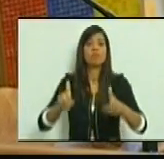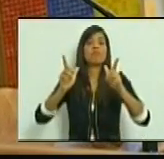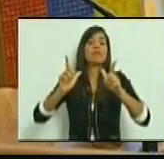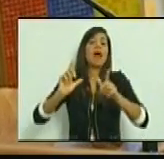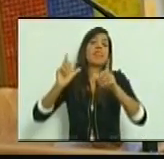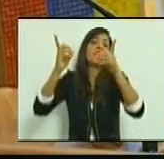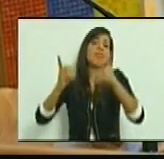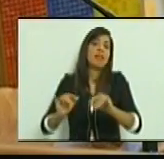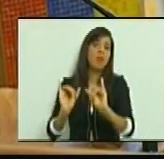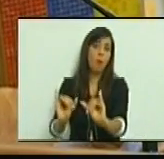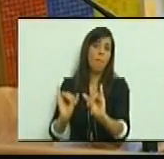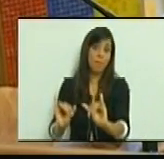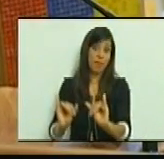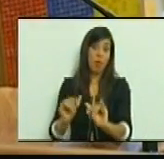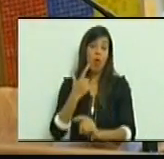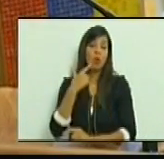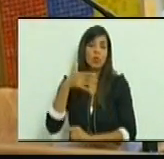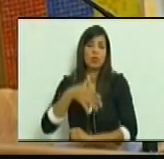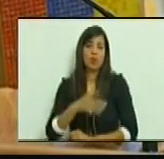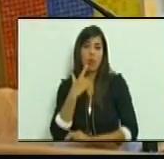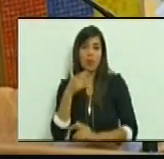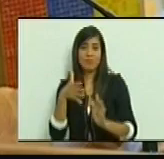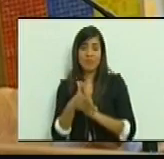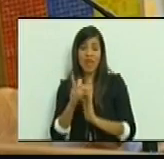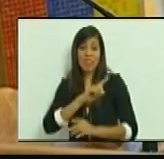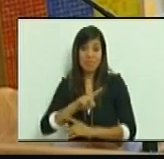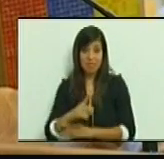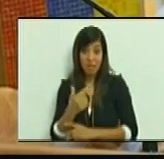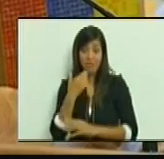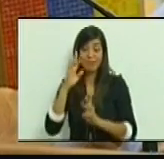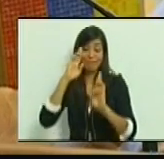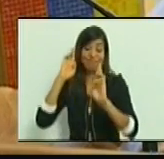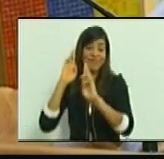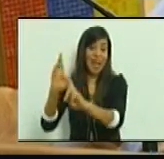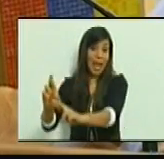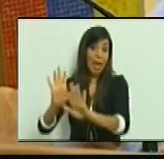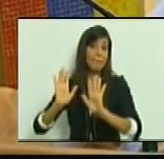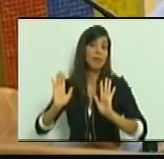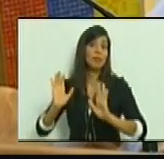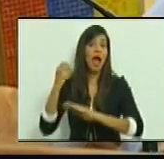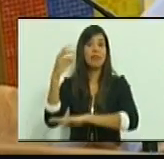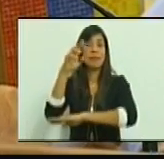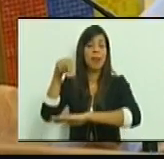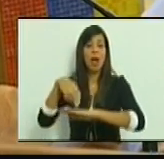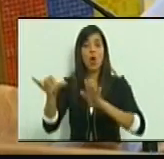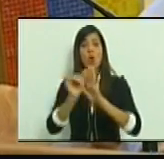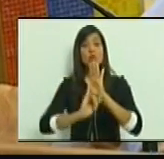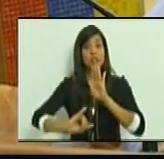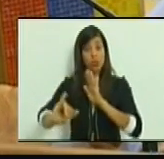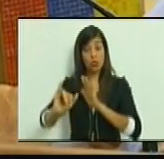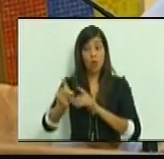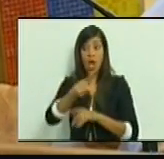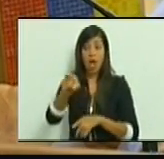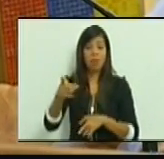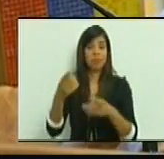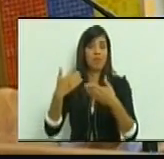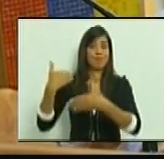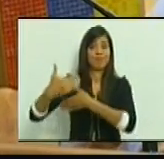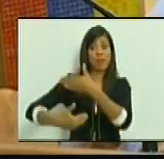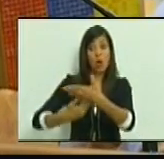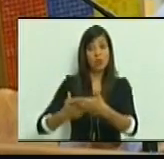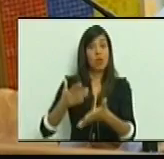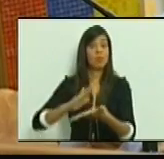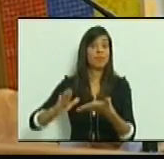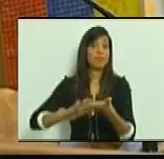declarándose además en contumacia, entonces debe hacerse respetar esta instancia cualquiera fuesen las consecuencias.